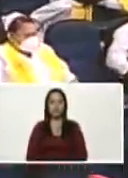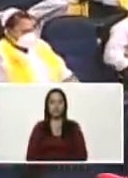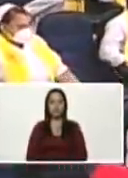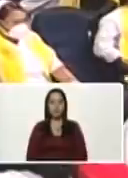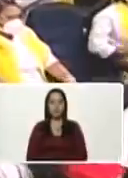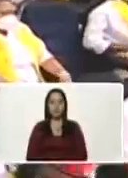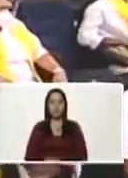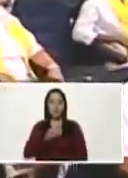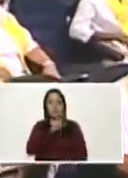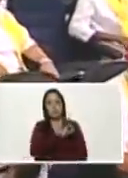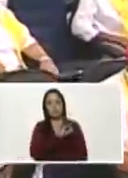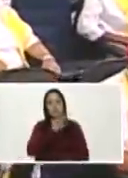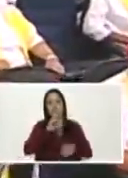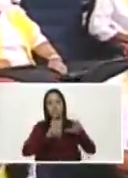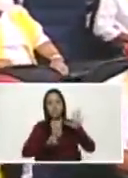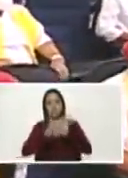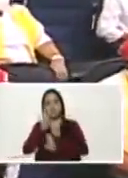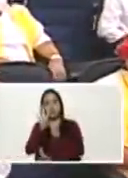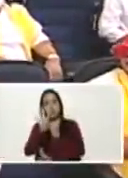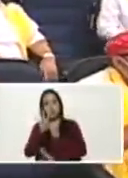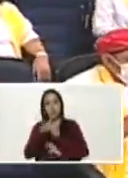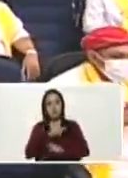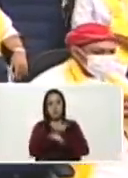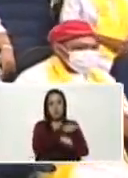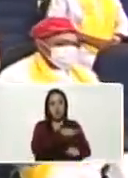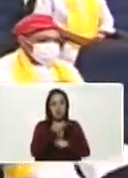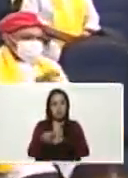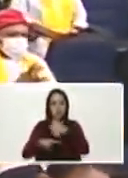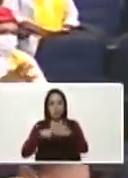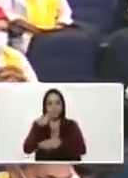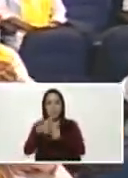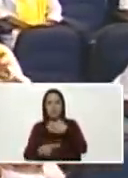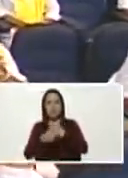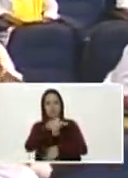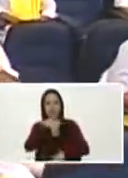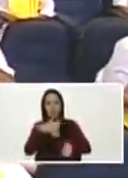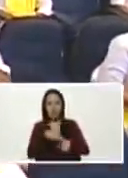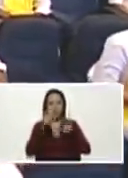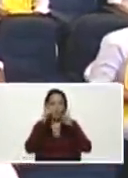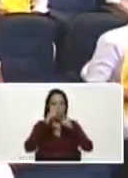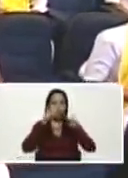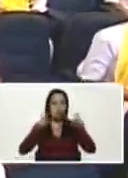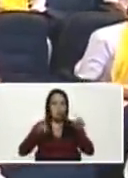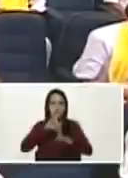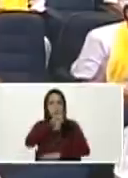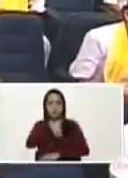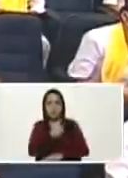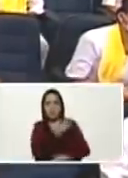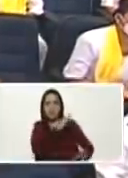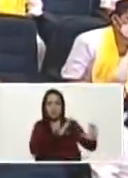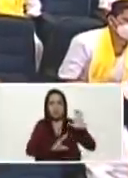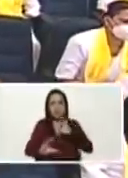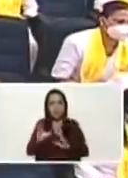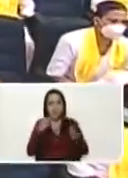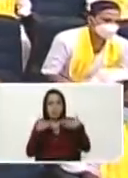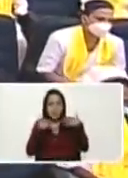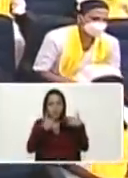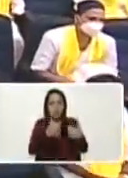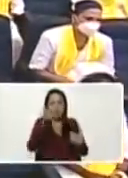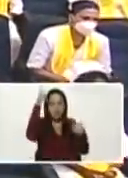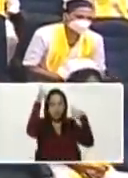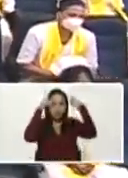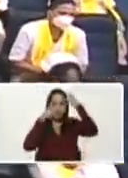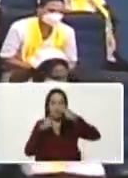374 egresados y egresadas de los diferentes programas nacionales de formación de la Universidad de las Ciencias de la Salud Hugo Chávez